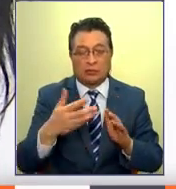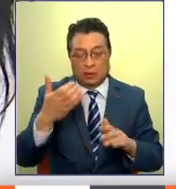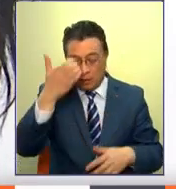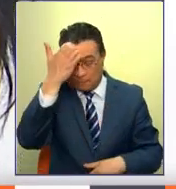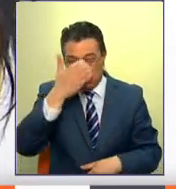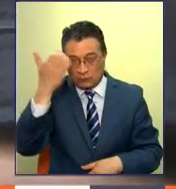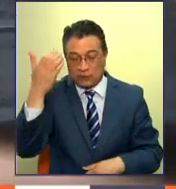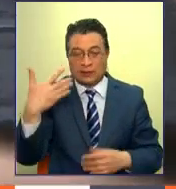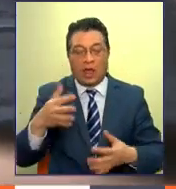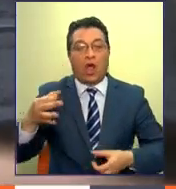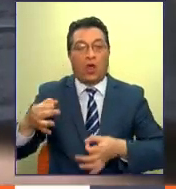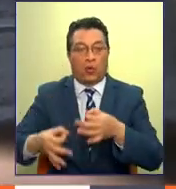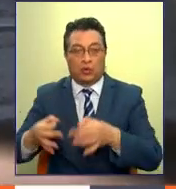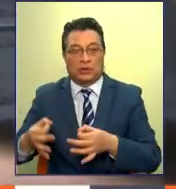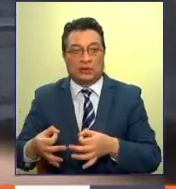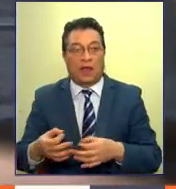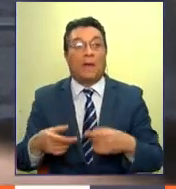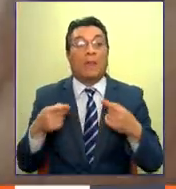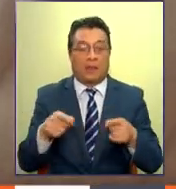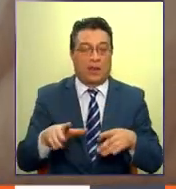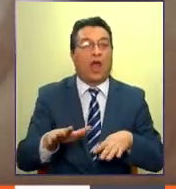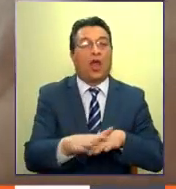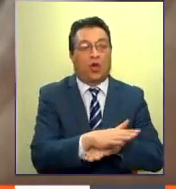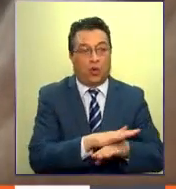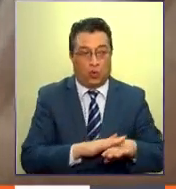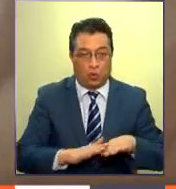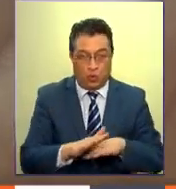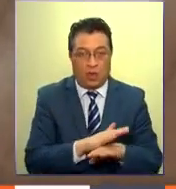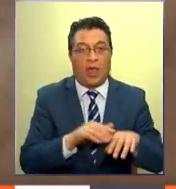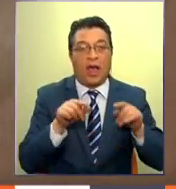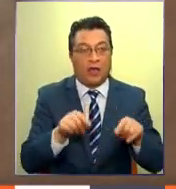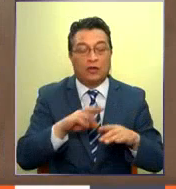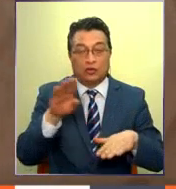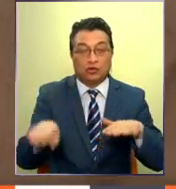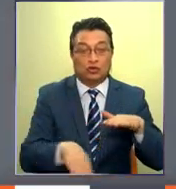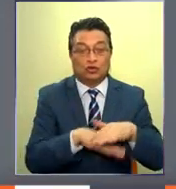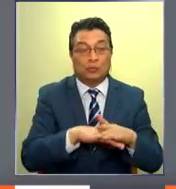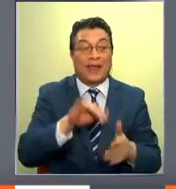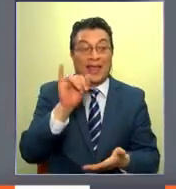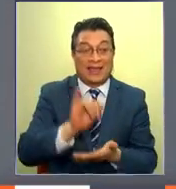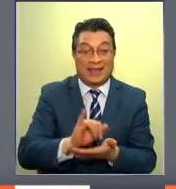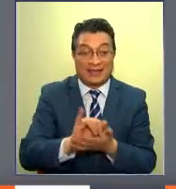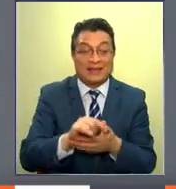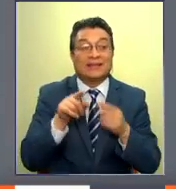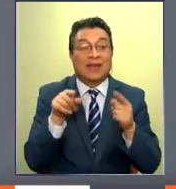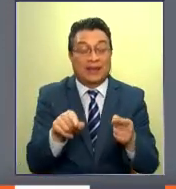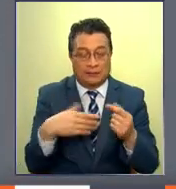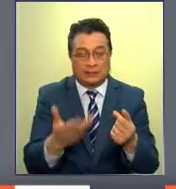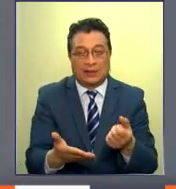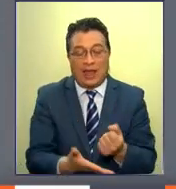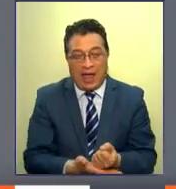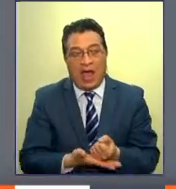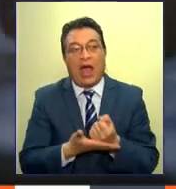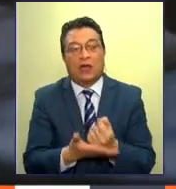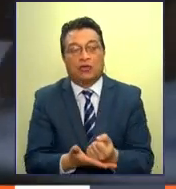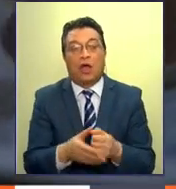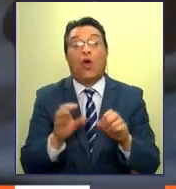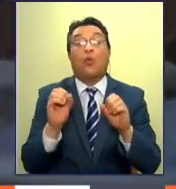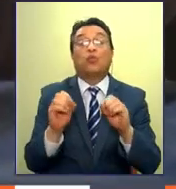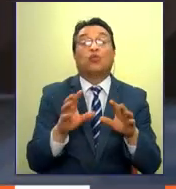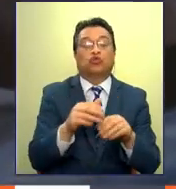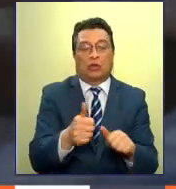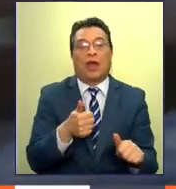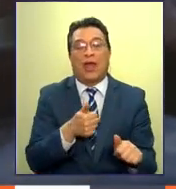la justicia. Aquí hay que tener cuidado. Aunque la superintendencia también ofrece esa ayuda, hay varias agencias asesoras